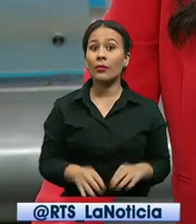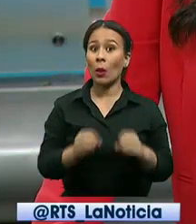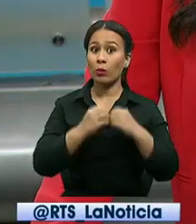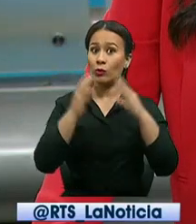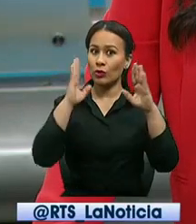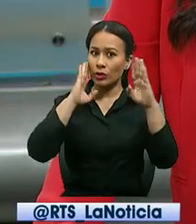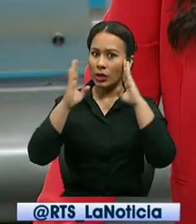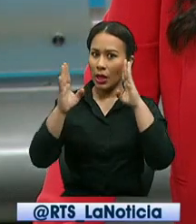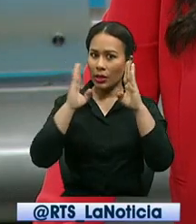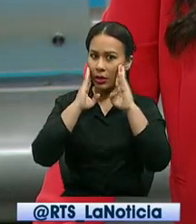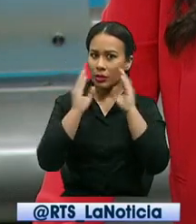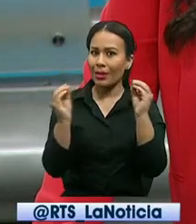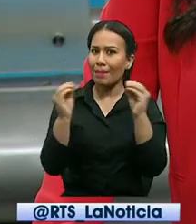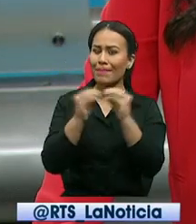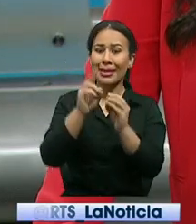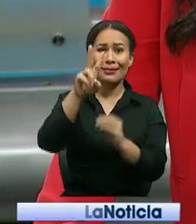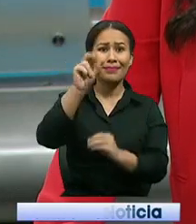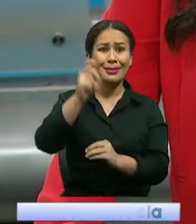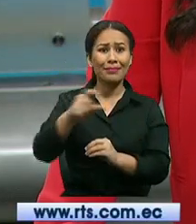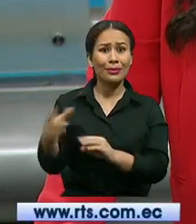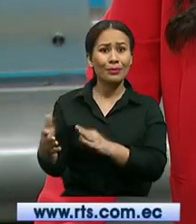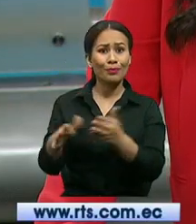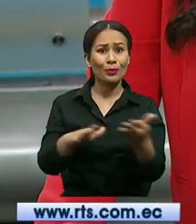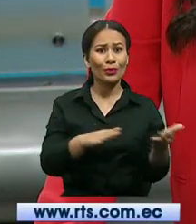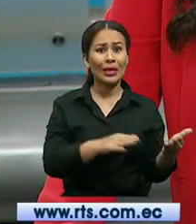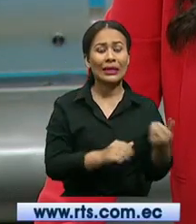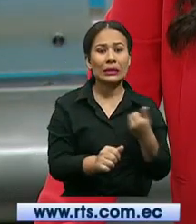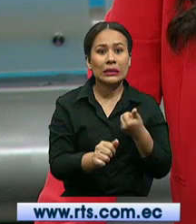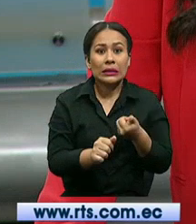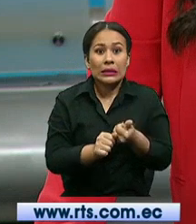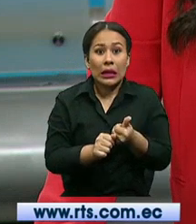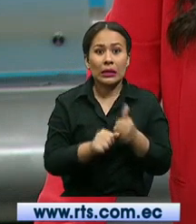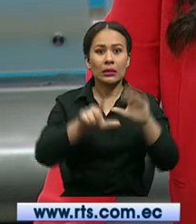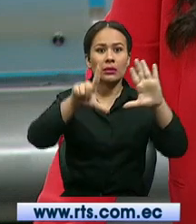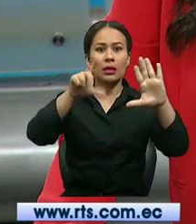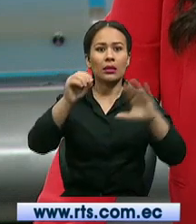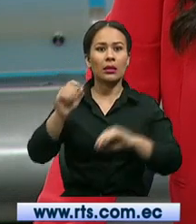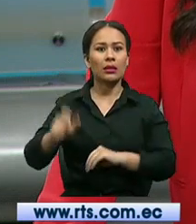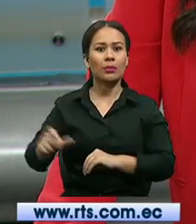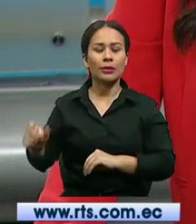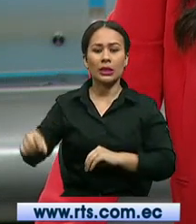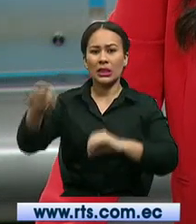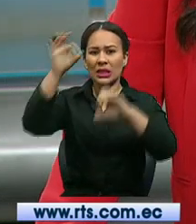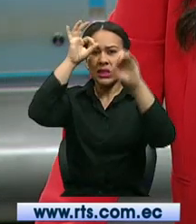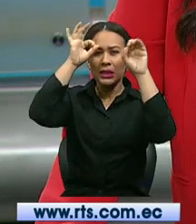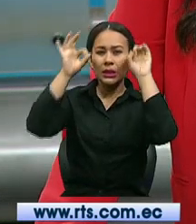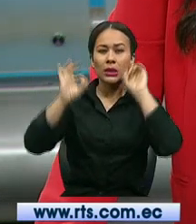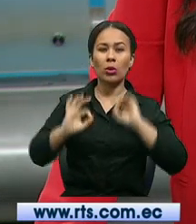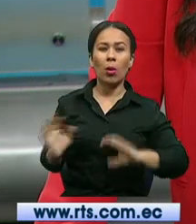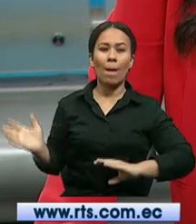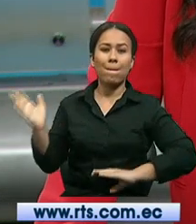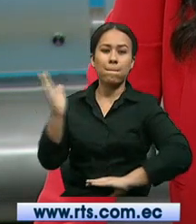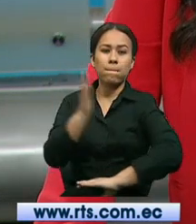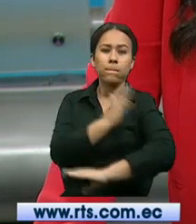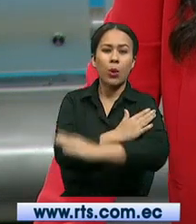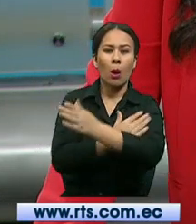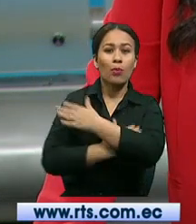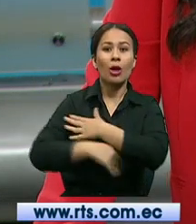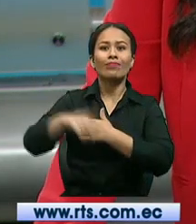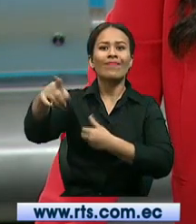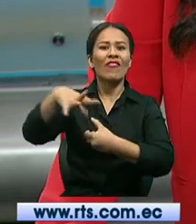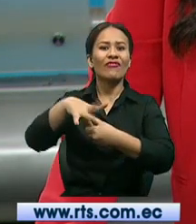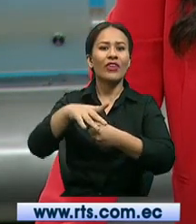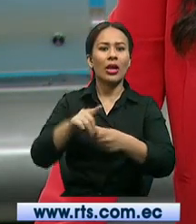Mucha atención, más de 20 muertos y cerca de 70 heridos dejó una explosión ocurrida en una feria de juegos